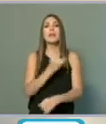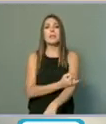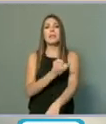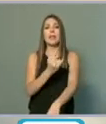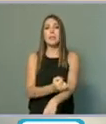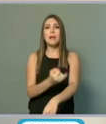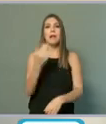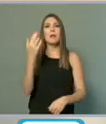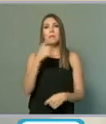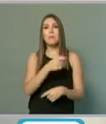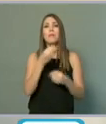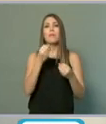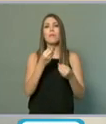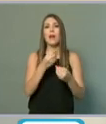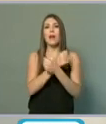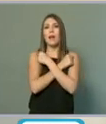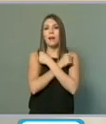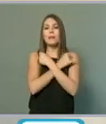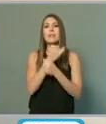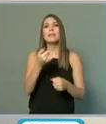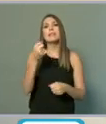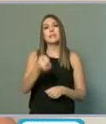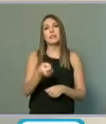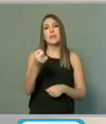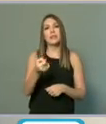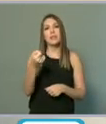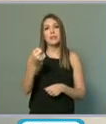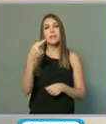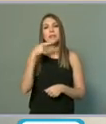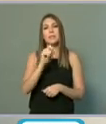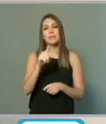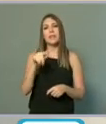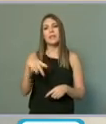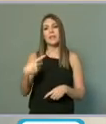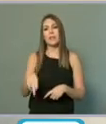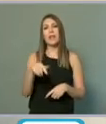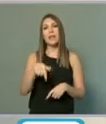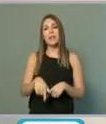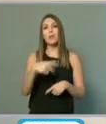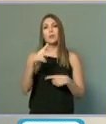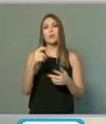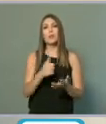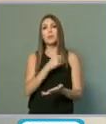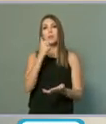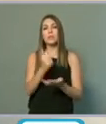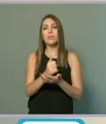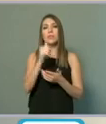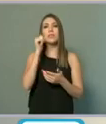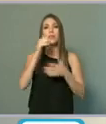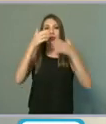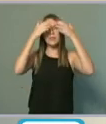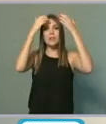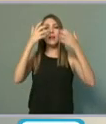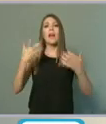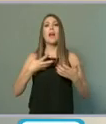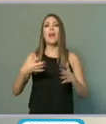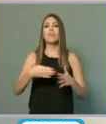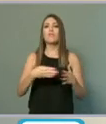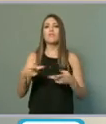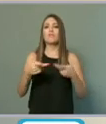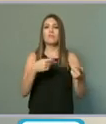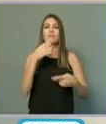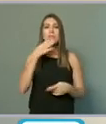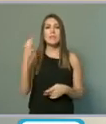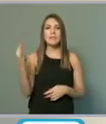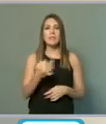les mandamos un gran abrazo y un gran saludo, por supuesto, desde esta su cocina, donde la Chef Lore siempre nos tiene recetas deliciosas, y